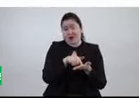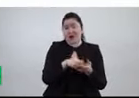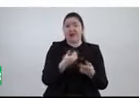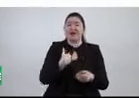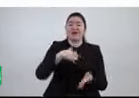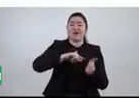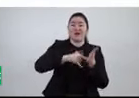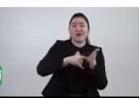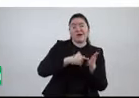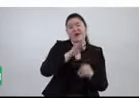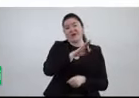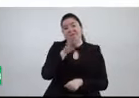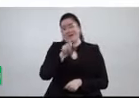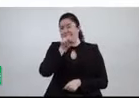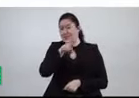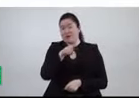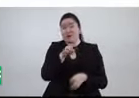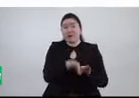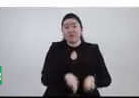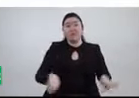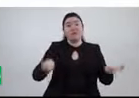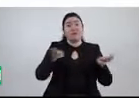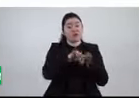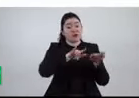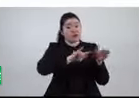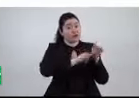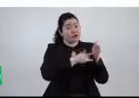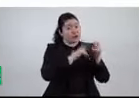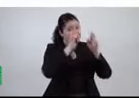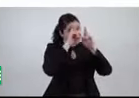que respetemos este horario y también es importante que respetemos la